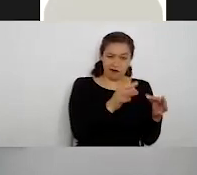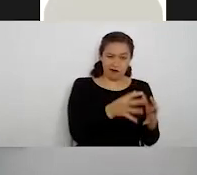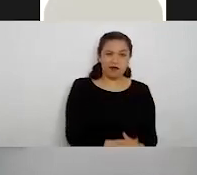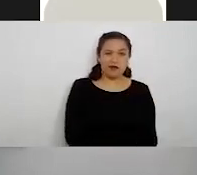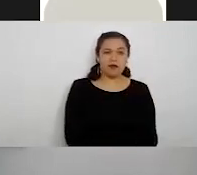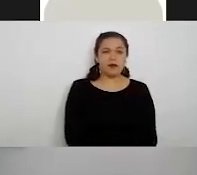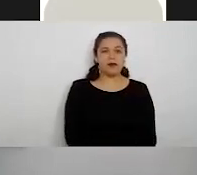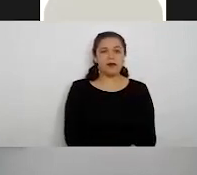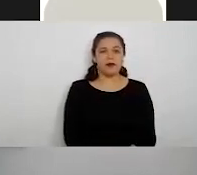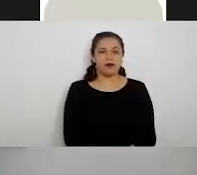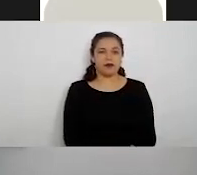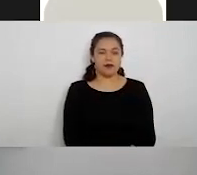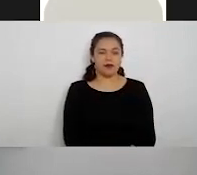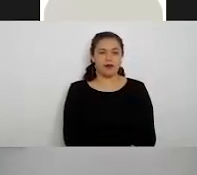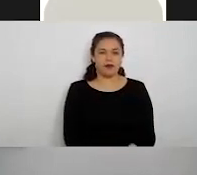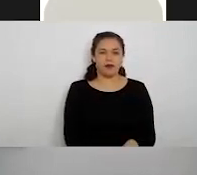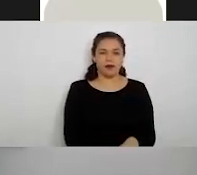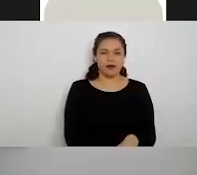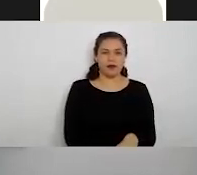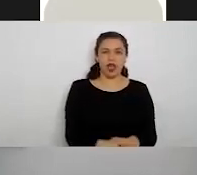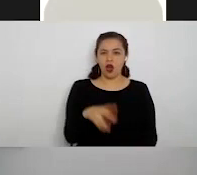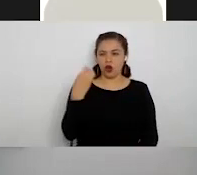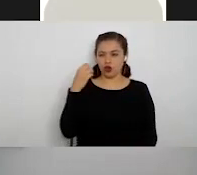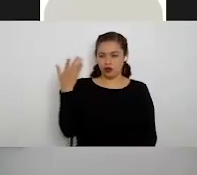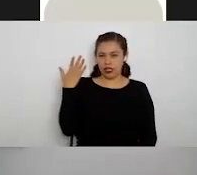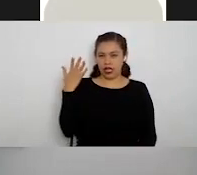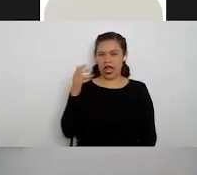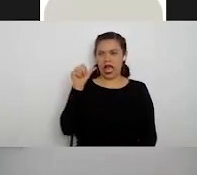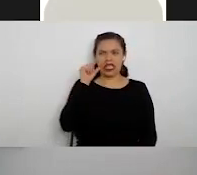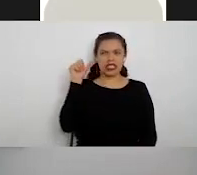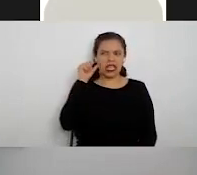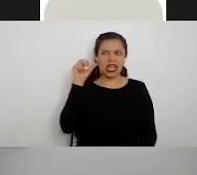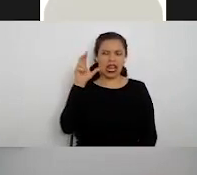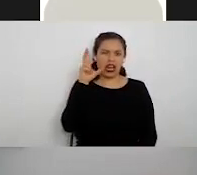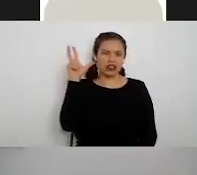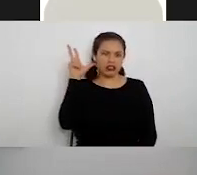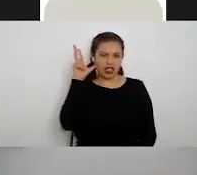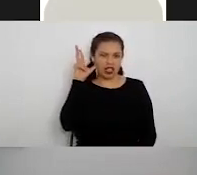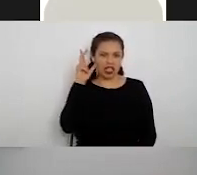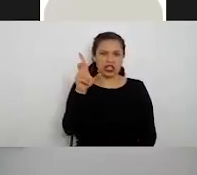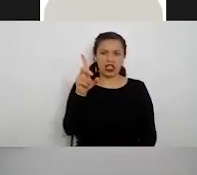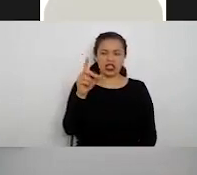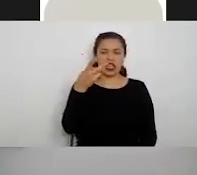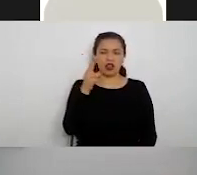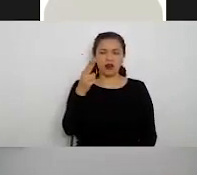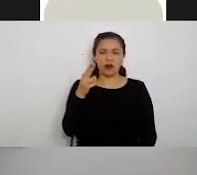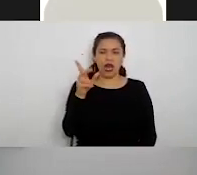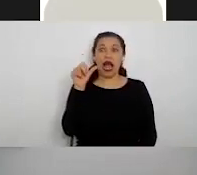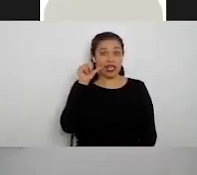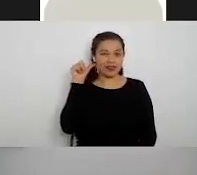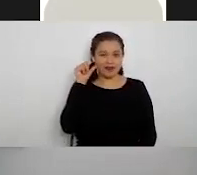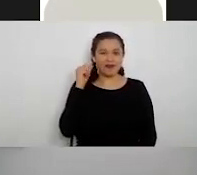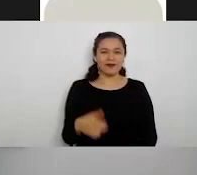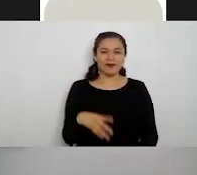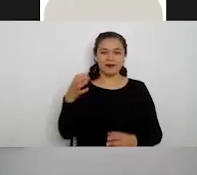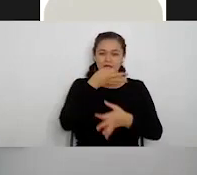Este salió recientemente, el de octubre, antier, el 30 de noviembre, ayer. ¿Y qué